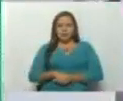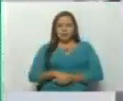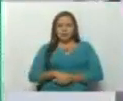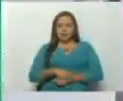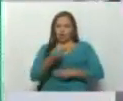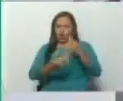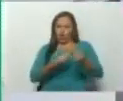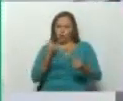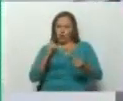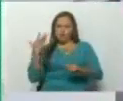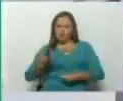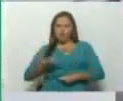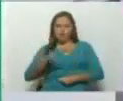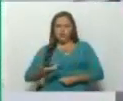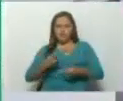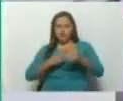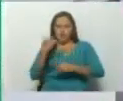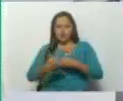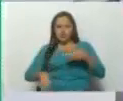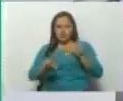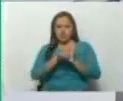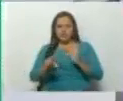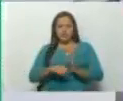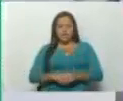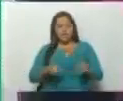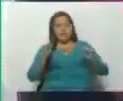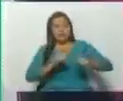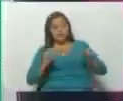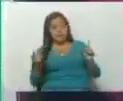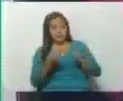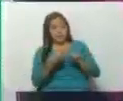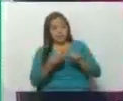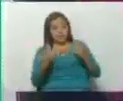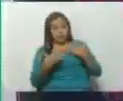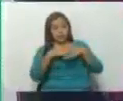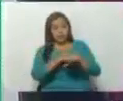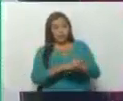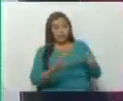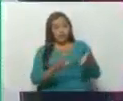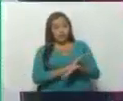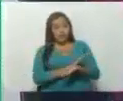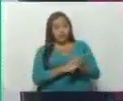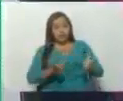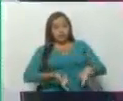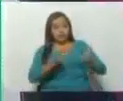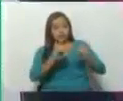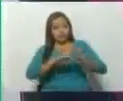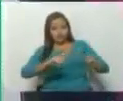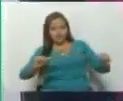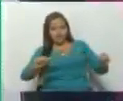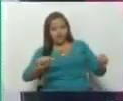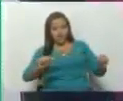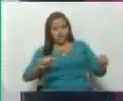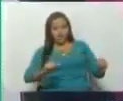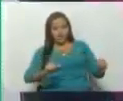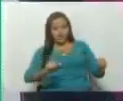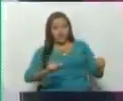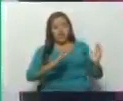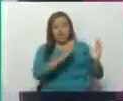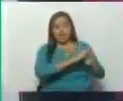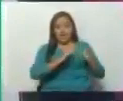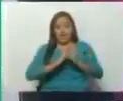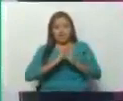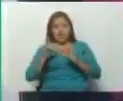a través de ese proyecto? Mira, bueno, lo primero es la integridad en el acceso al suelo, ¿no? Que también vaya a desarrollar